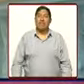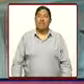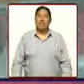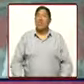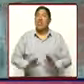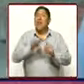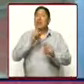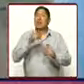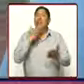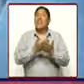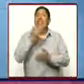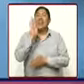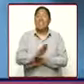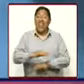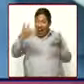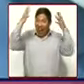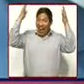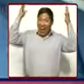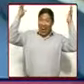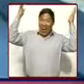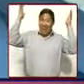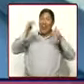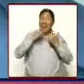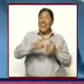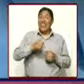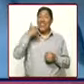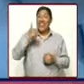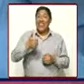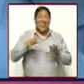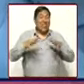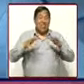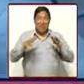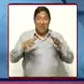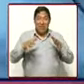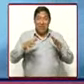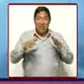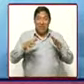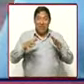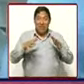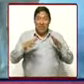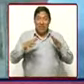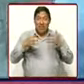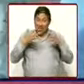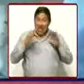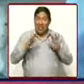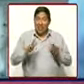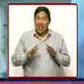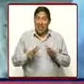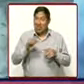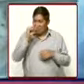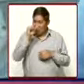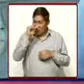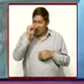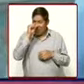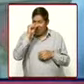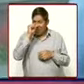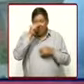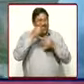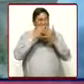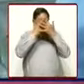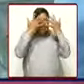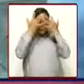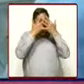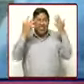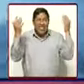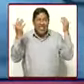¿Qué tal, don Román? Buenas tardes. Buenas tardes. ¿Cómo está el ojito? Está más o menos. ¿Ya ves bien, mejorcito? Sí, poquito. Sí, ya, poquito. Ya